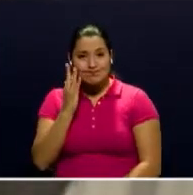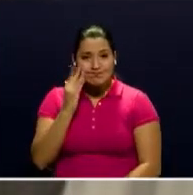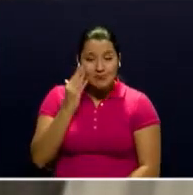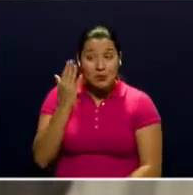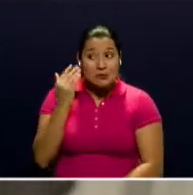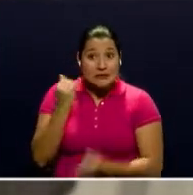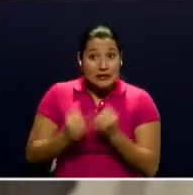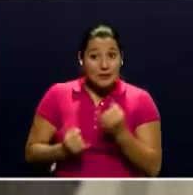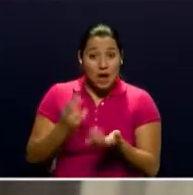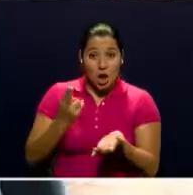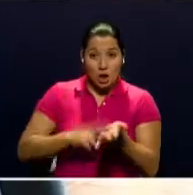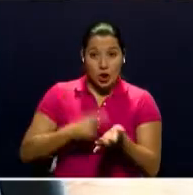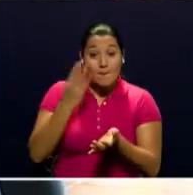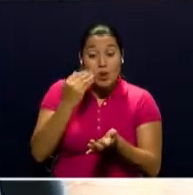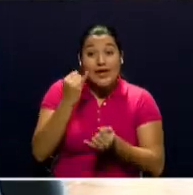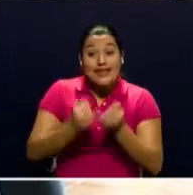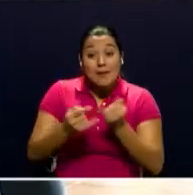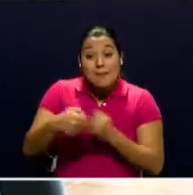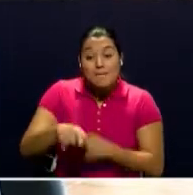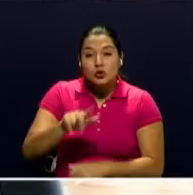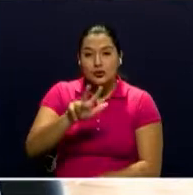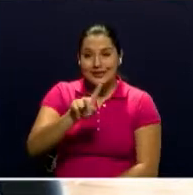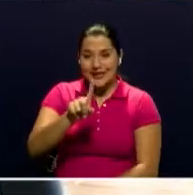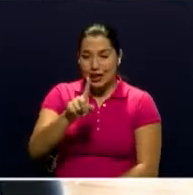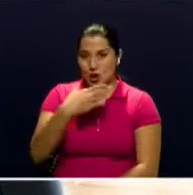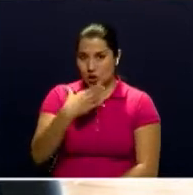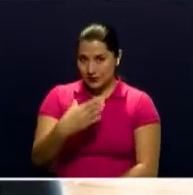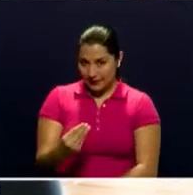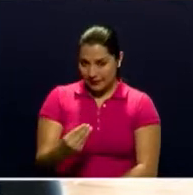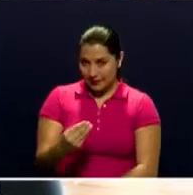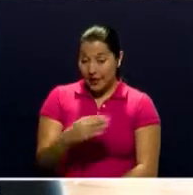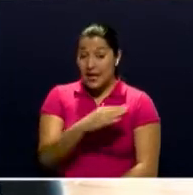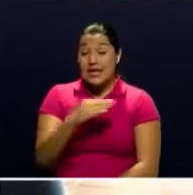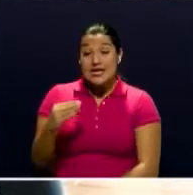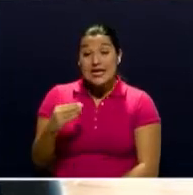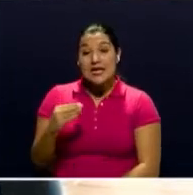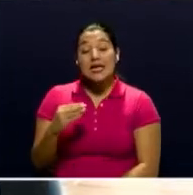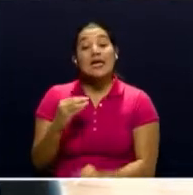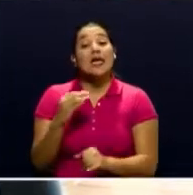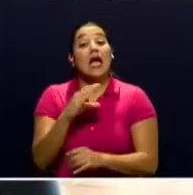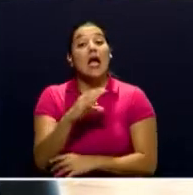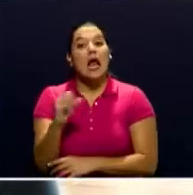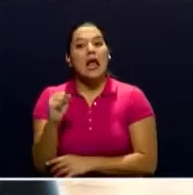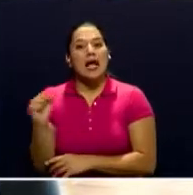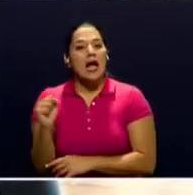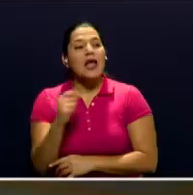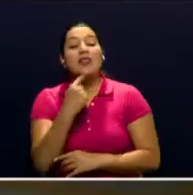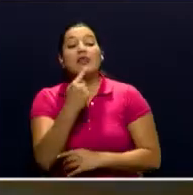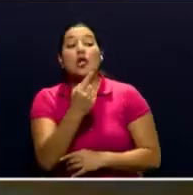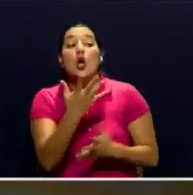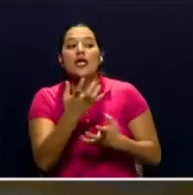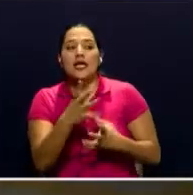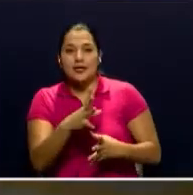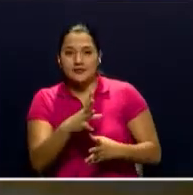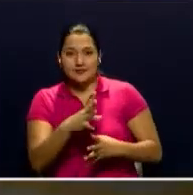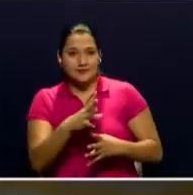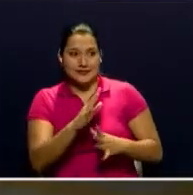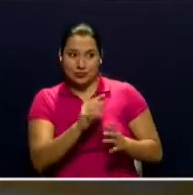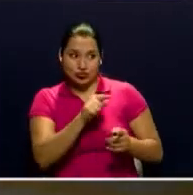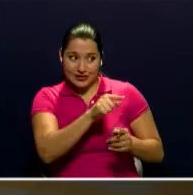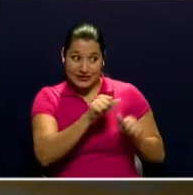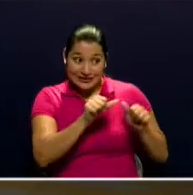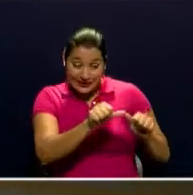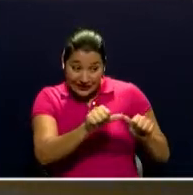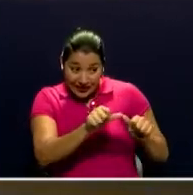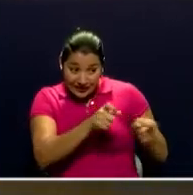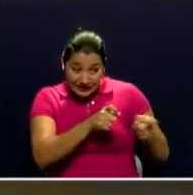su contrato vence este próximo 31 de diciembre y la institución pretendía asumirlos. Sin embargo, la mañana de este jueves,